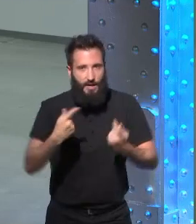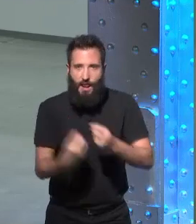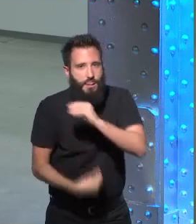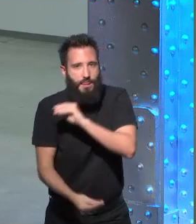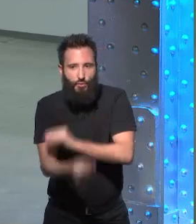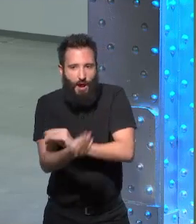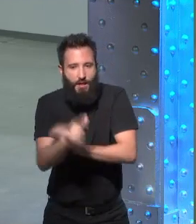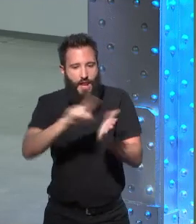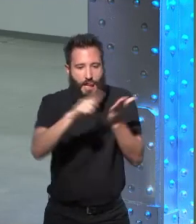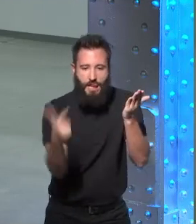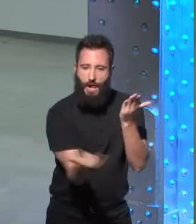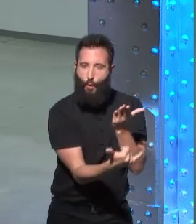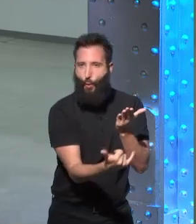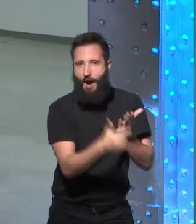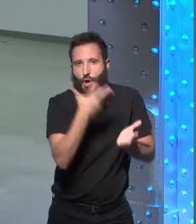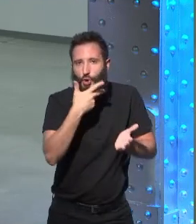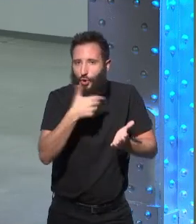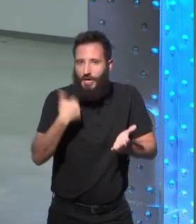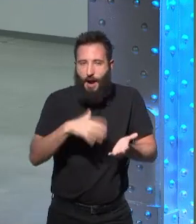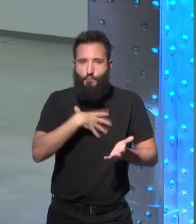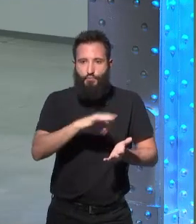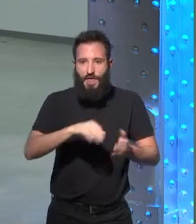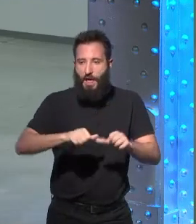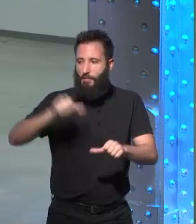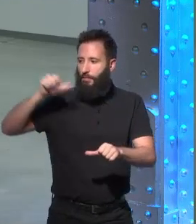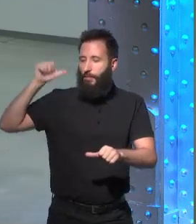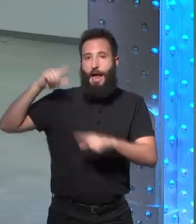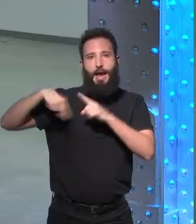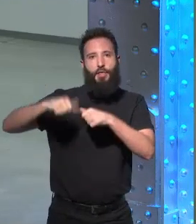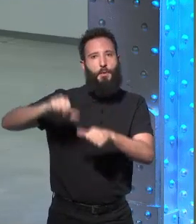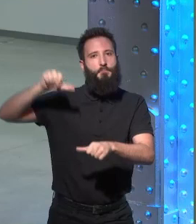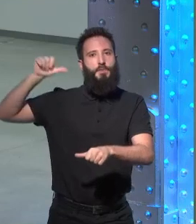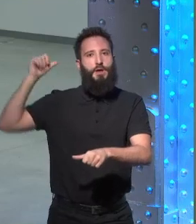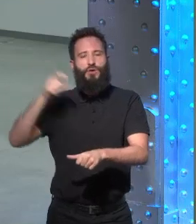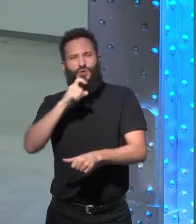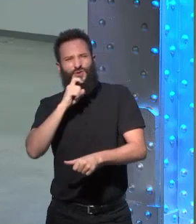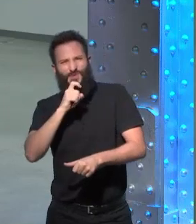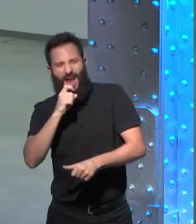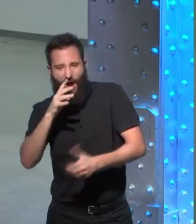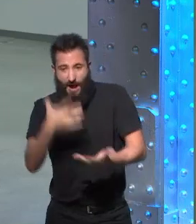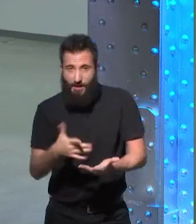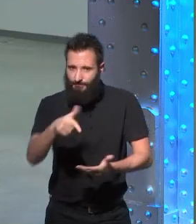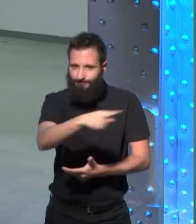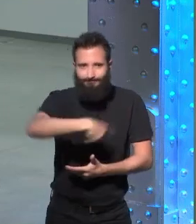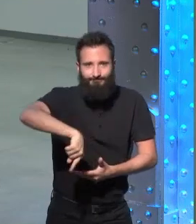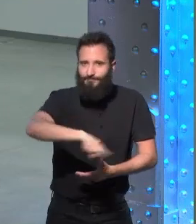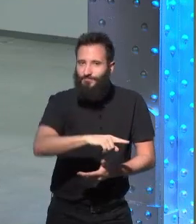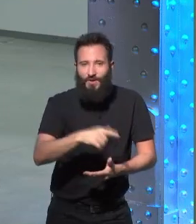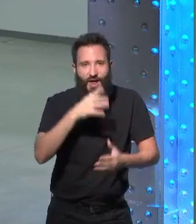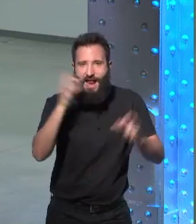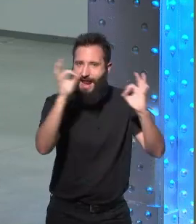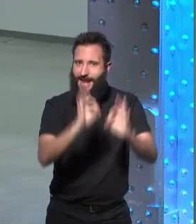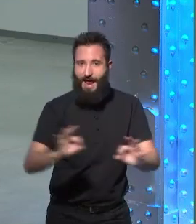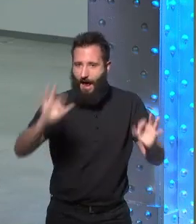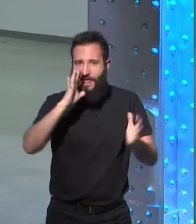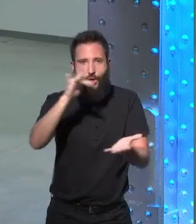sea, esa dificultad que podrían tener generaciones anteriores, ellos no lo van a tener, dominan el lenguaje y por lo